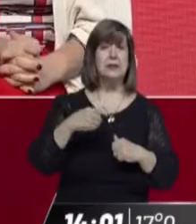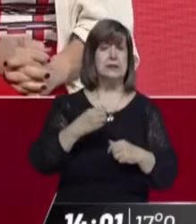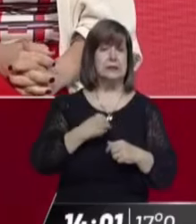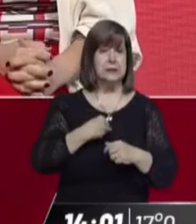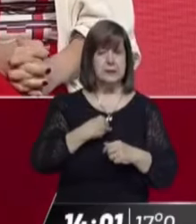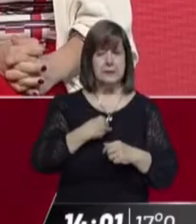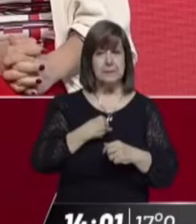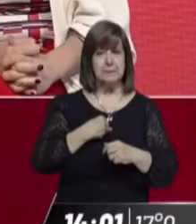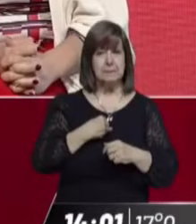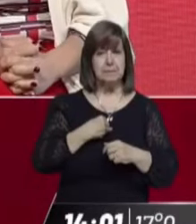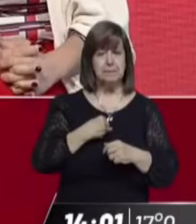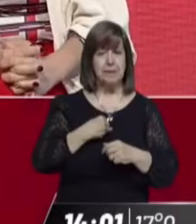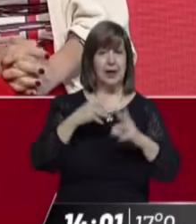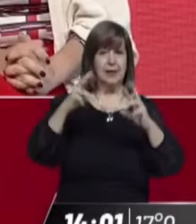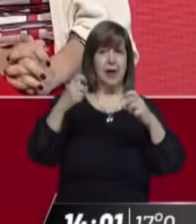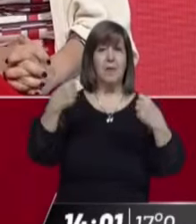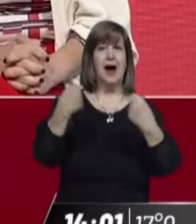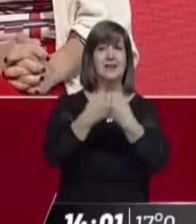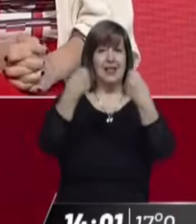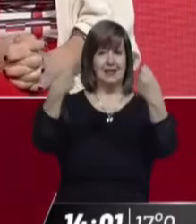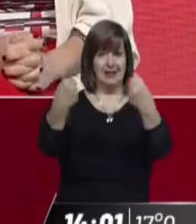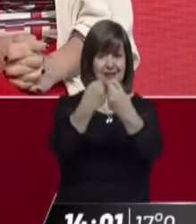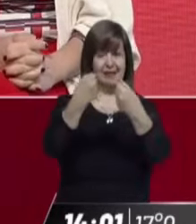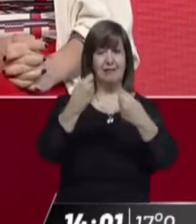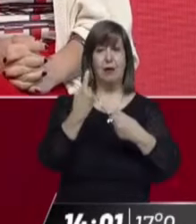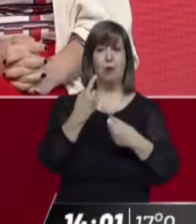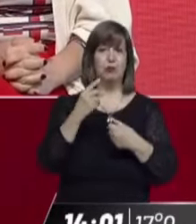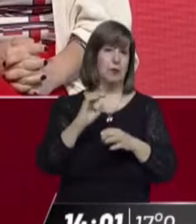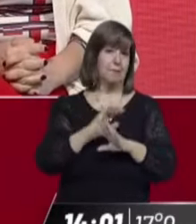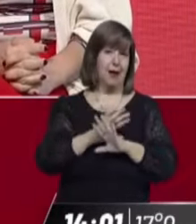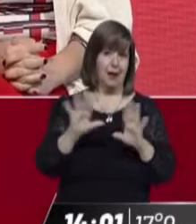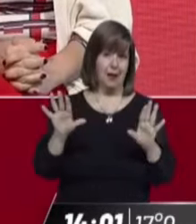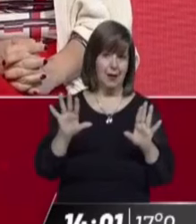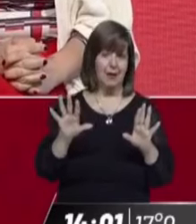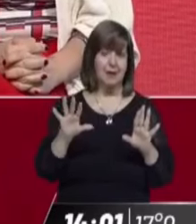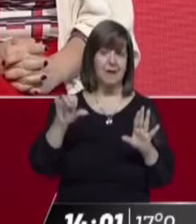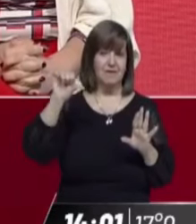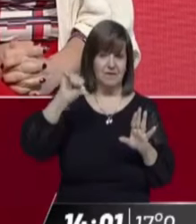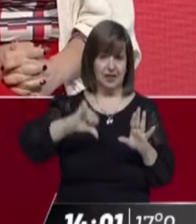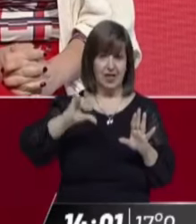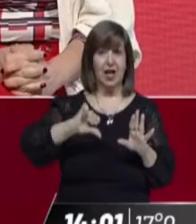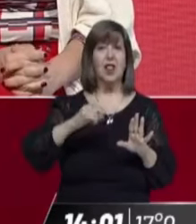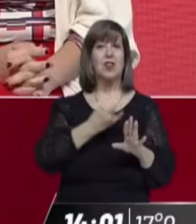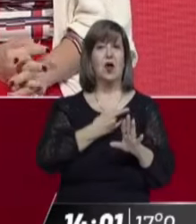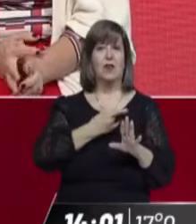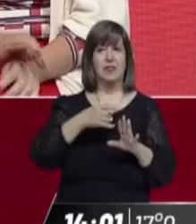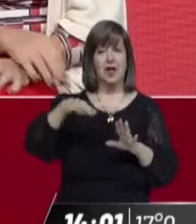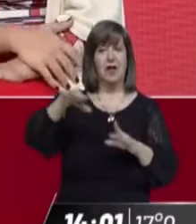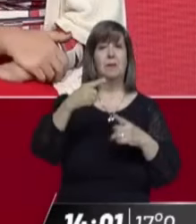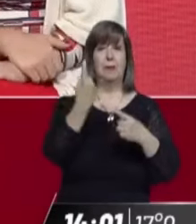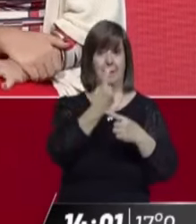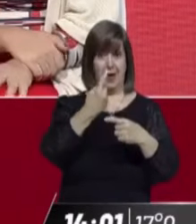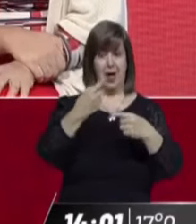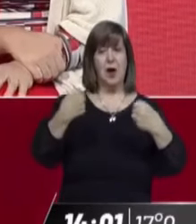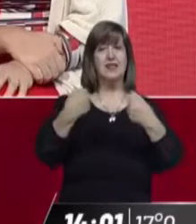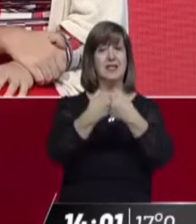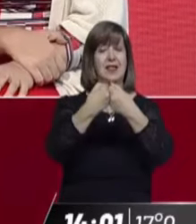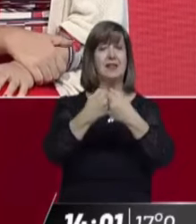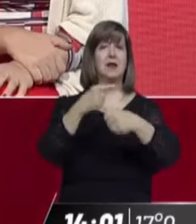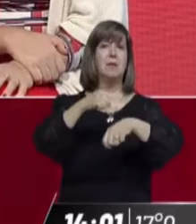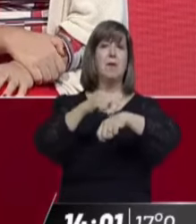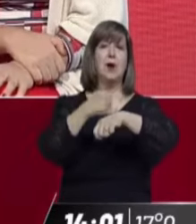lamentablemente tenemos que hablar de dos accidentes, uno de ellos fatales, que se han producido este fin de semana en la zona este. El primero de ellos ocurrió